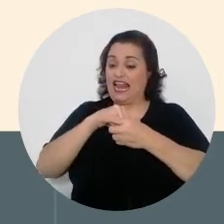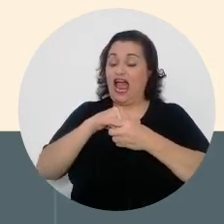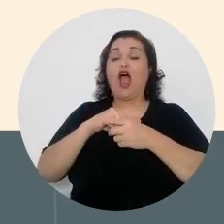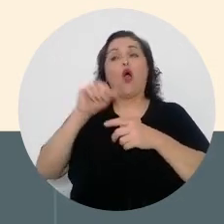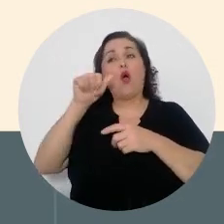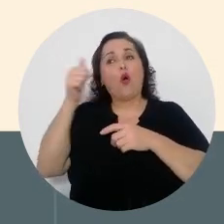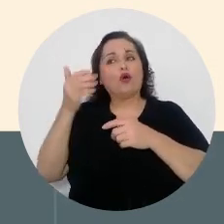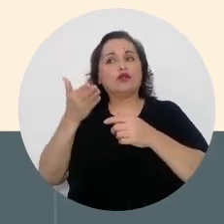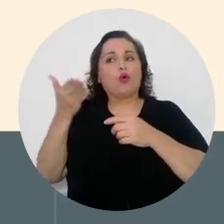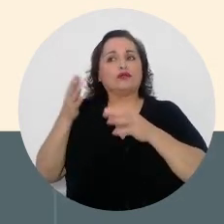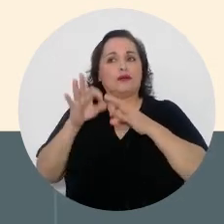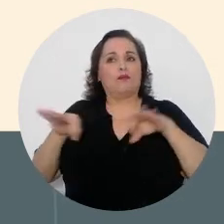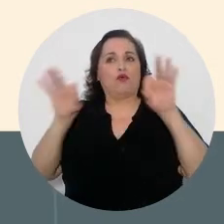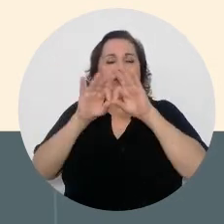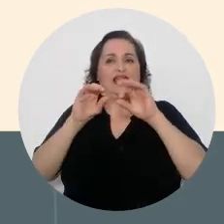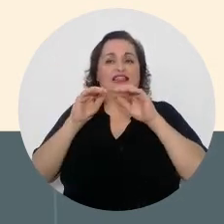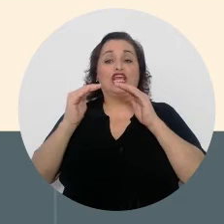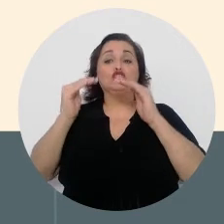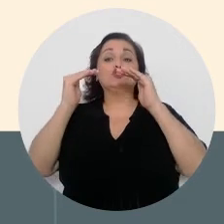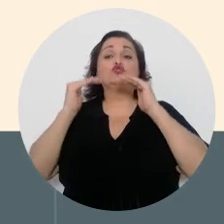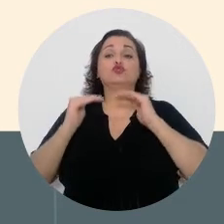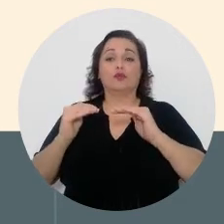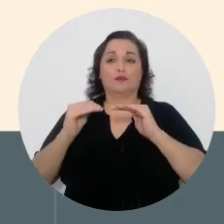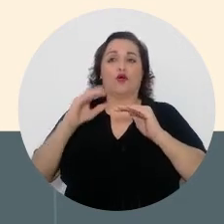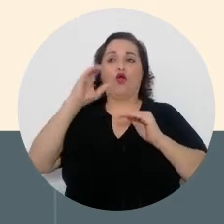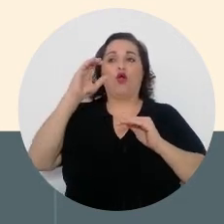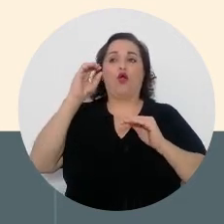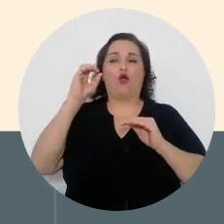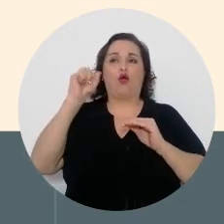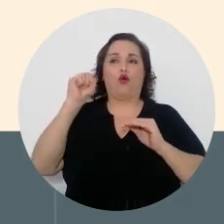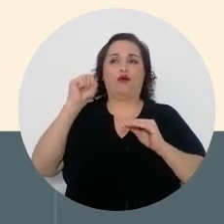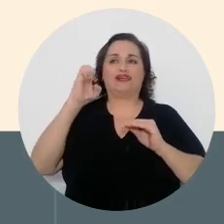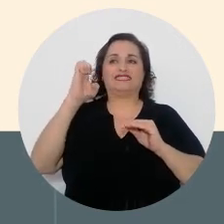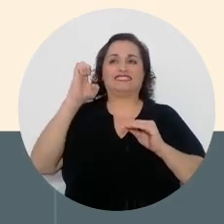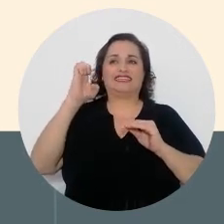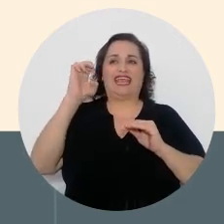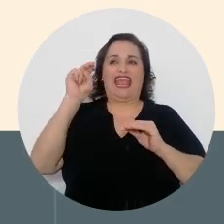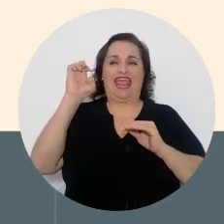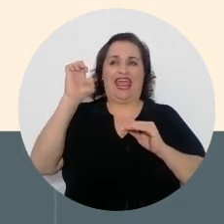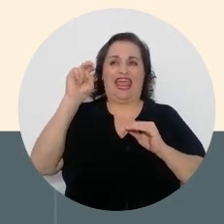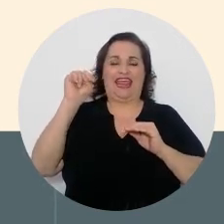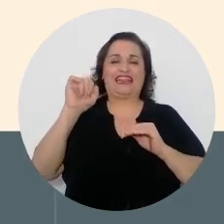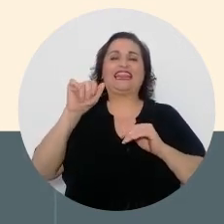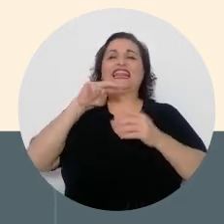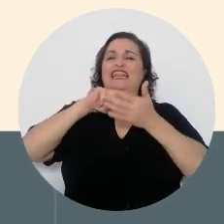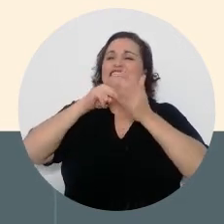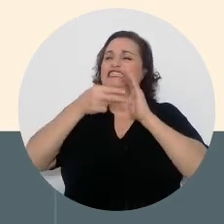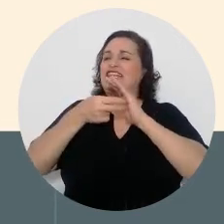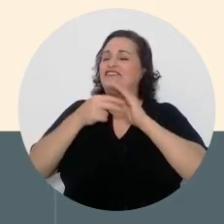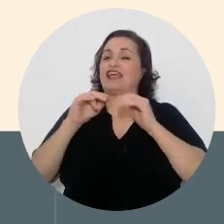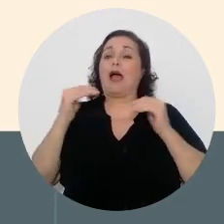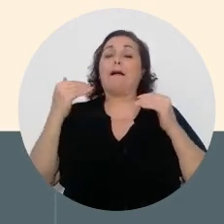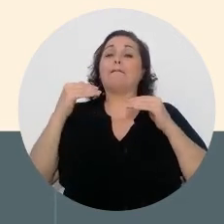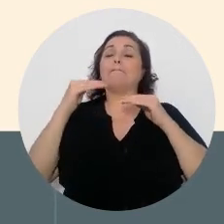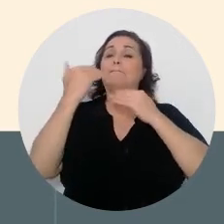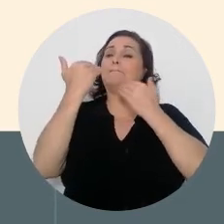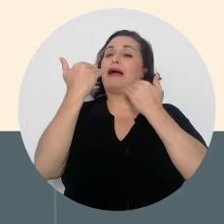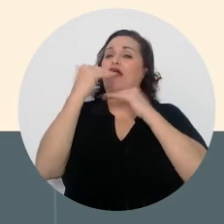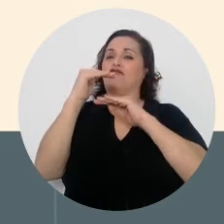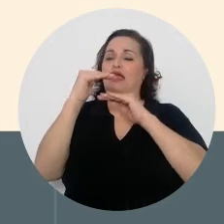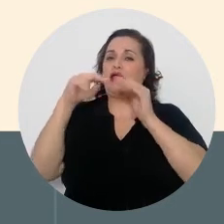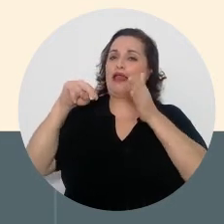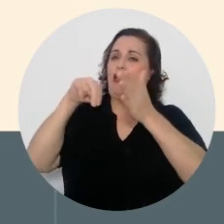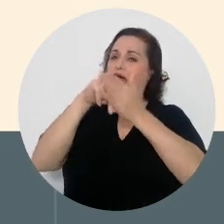el subcociente. El subcociente es una barrera electoral. ¿Qué quiere decir esto? Que